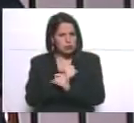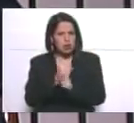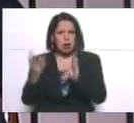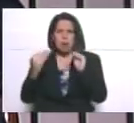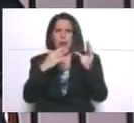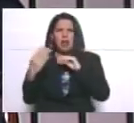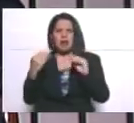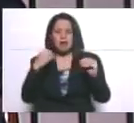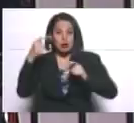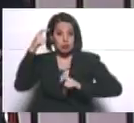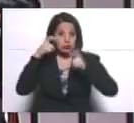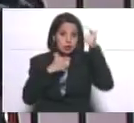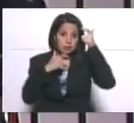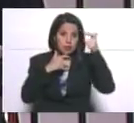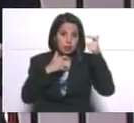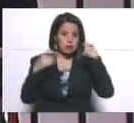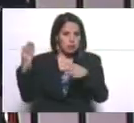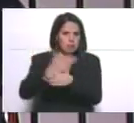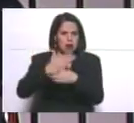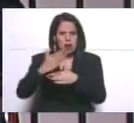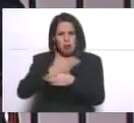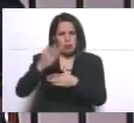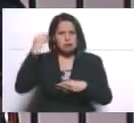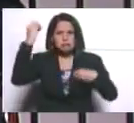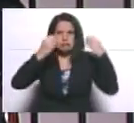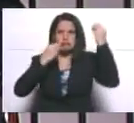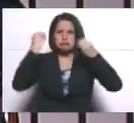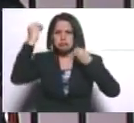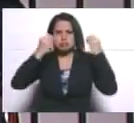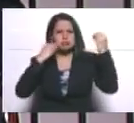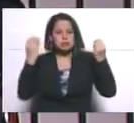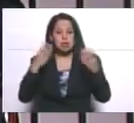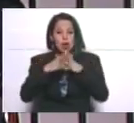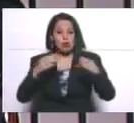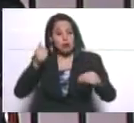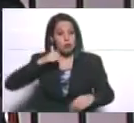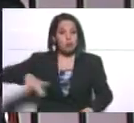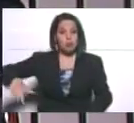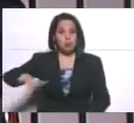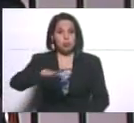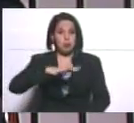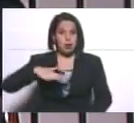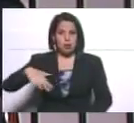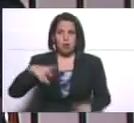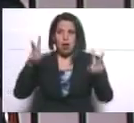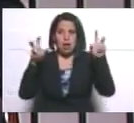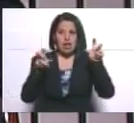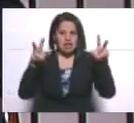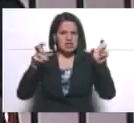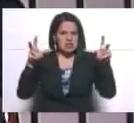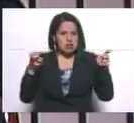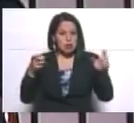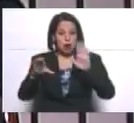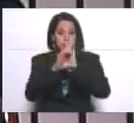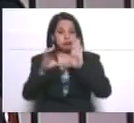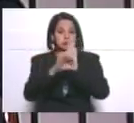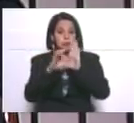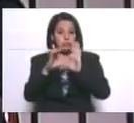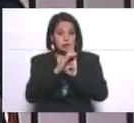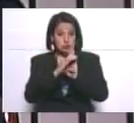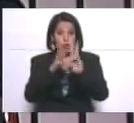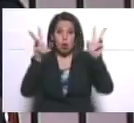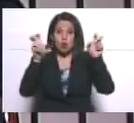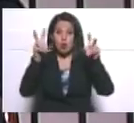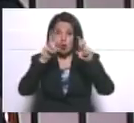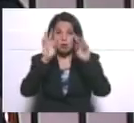con Chávez, para compartir, para analizar con Chávez y nuestro pueblo este tema, la constituyente de la nueva